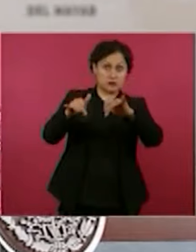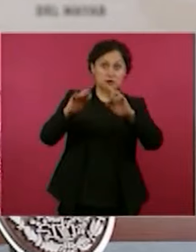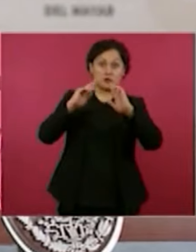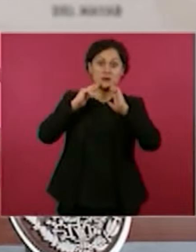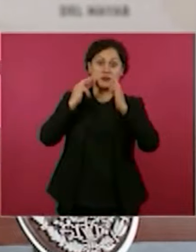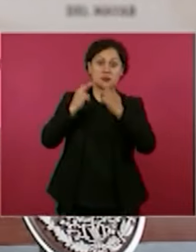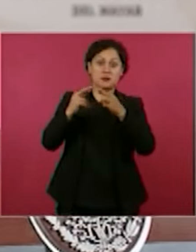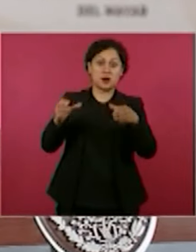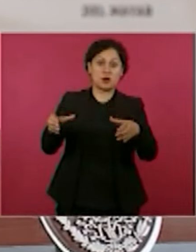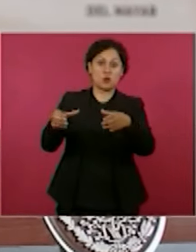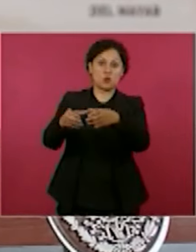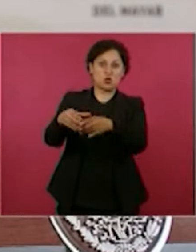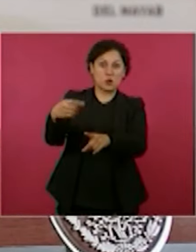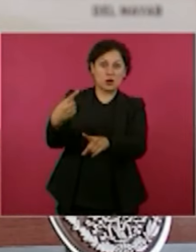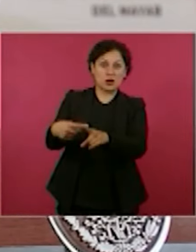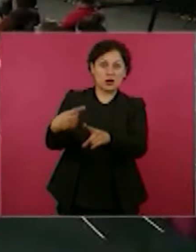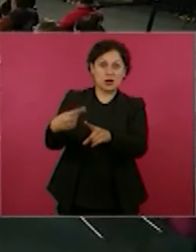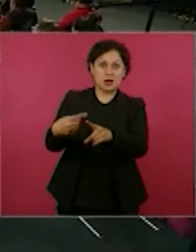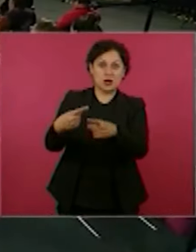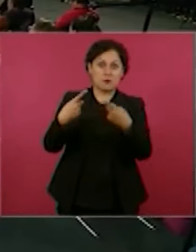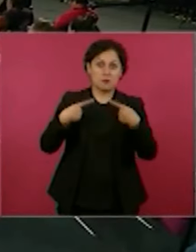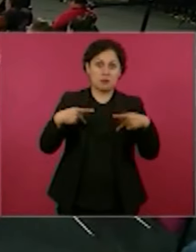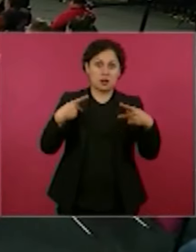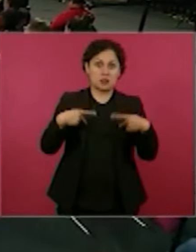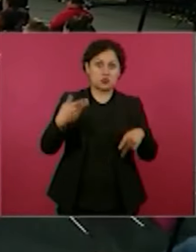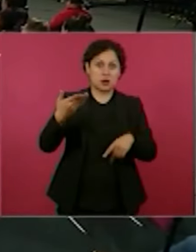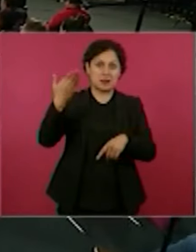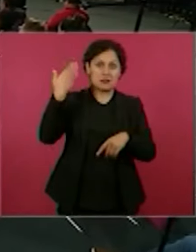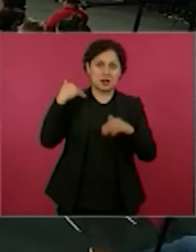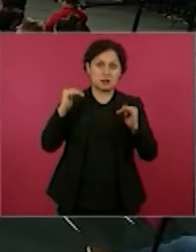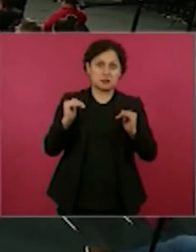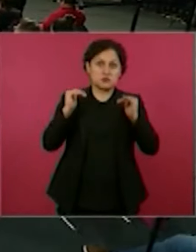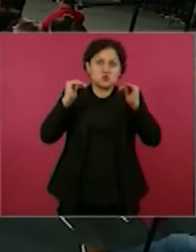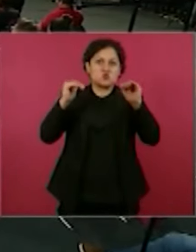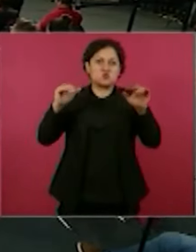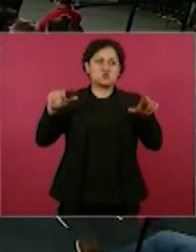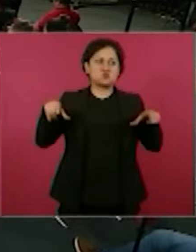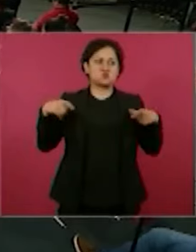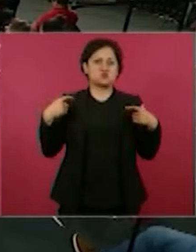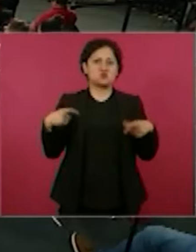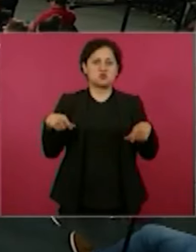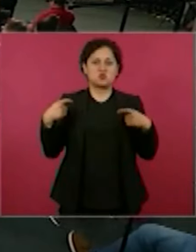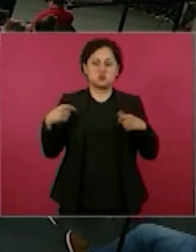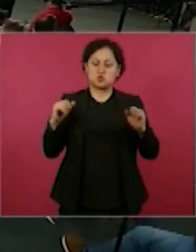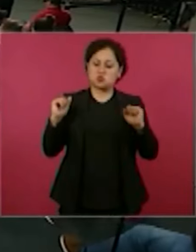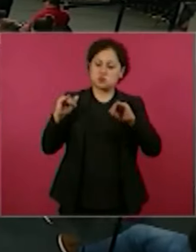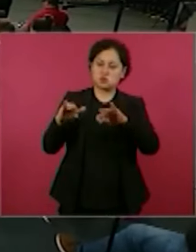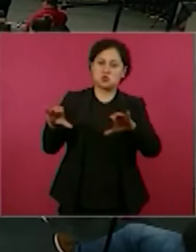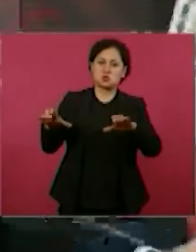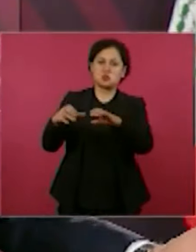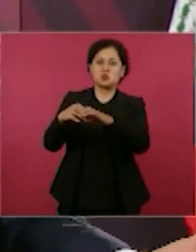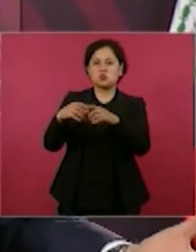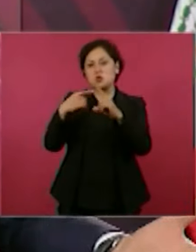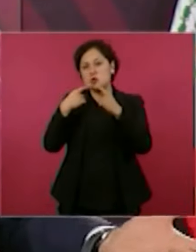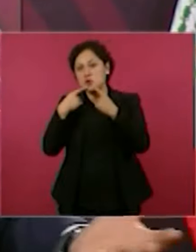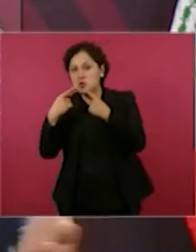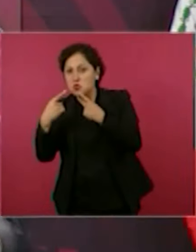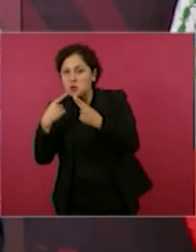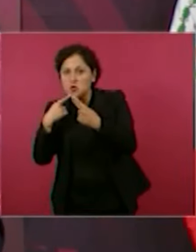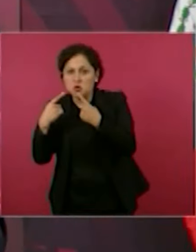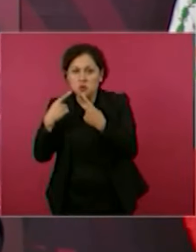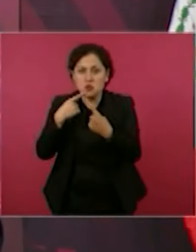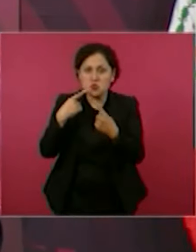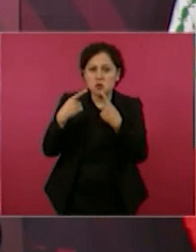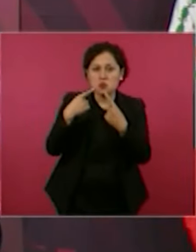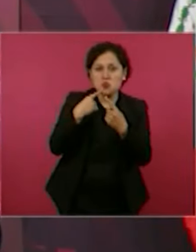el tercer debate en Mérida, el tercer debate donde López Obrador voltea y dice, bueno, pónganse de acuerdo a ustedes quién es el segundo lugar. O sea, a mí no me